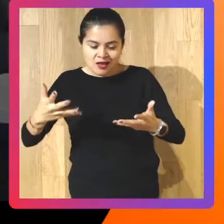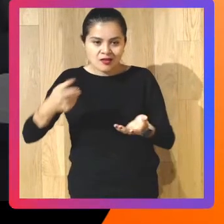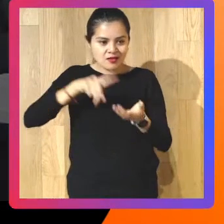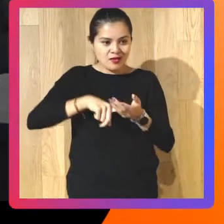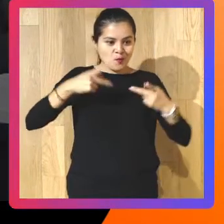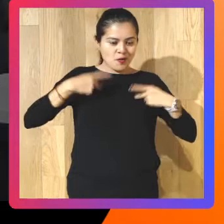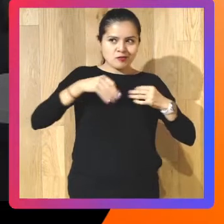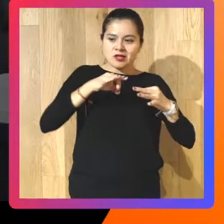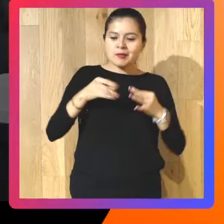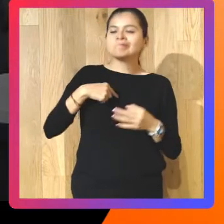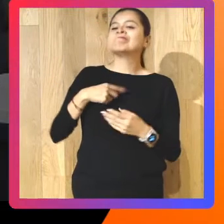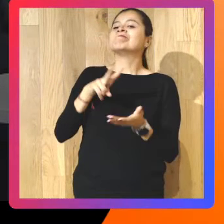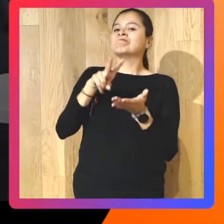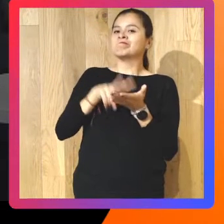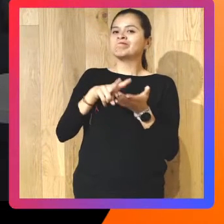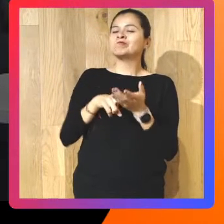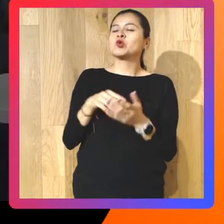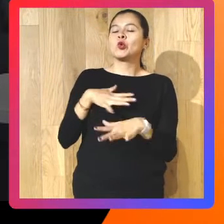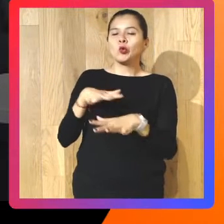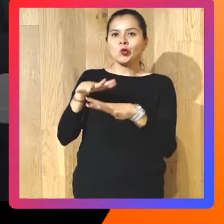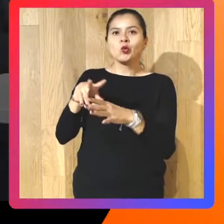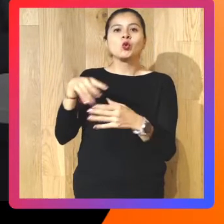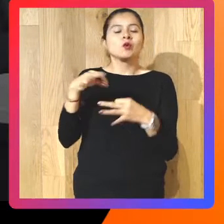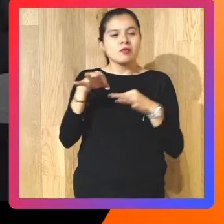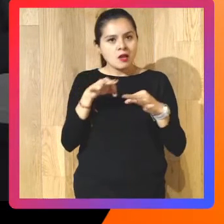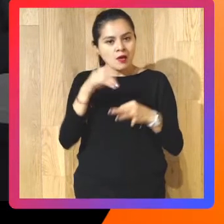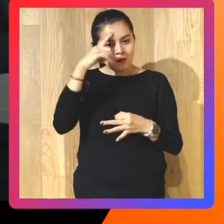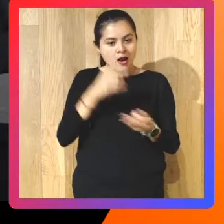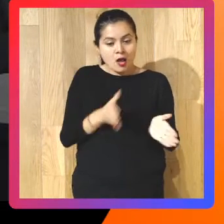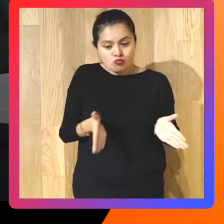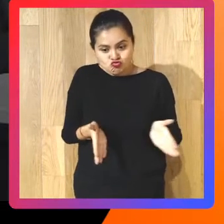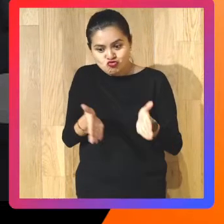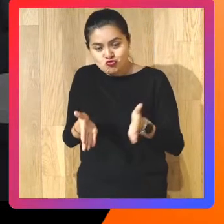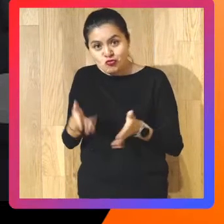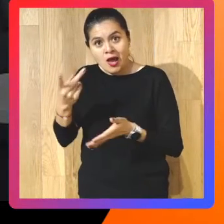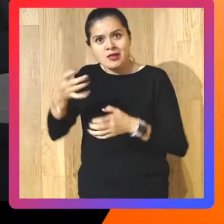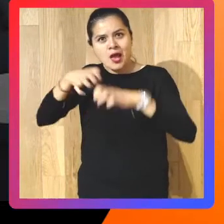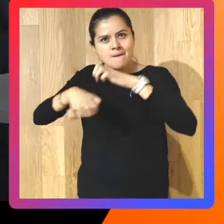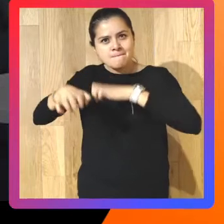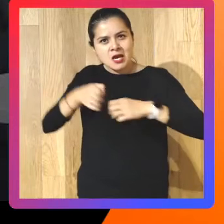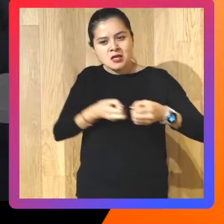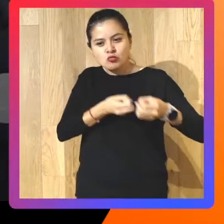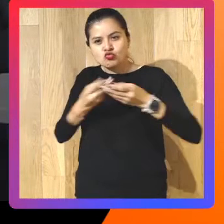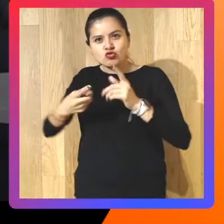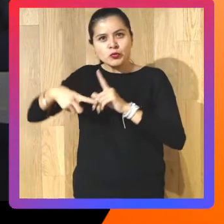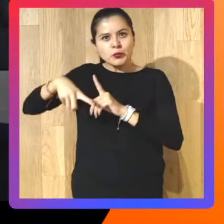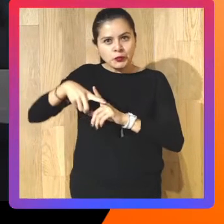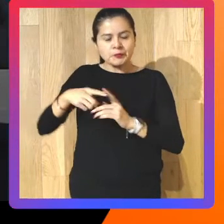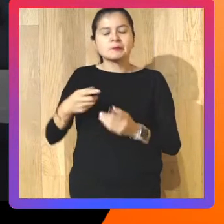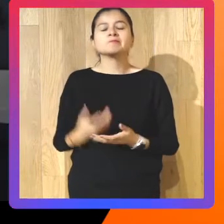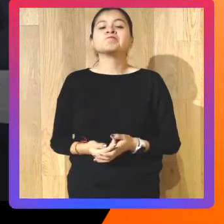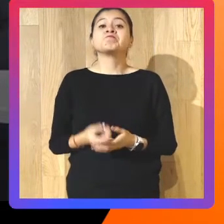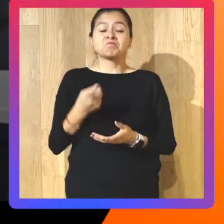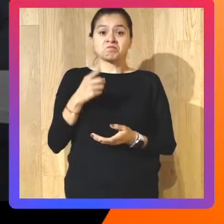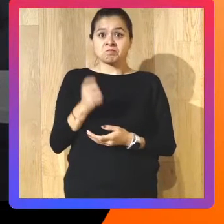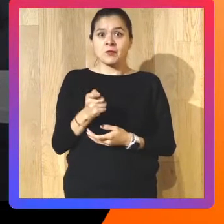y motivados, al igual que sus familias, para contribuir al éxito de la organización. Del mismo modo,